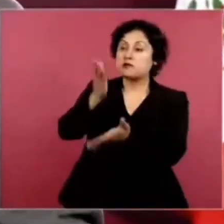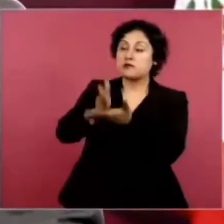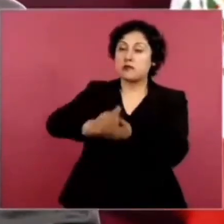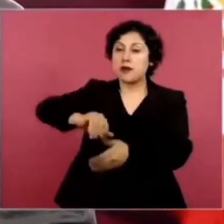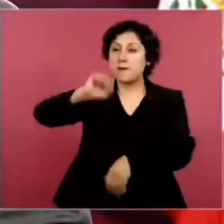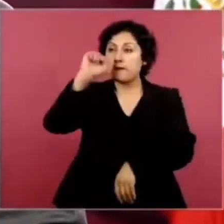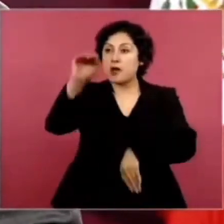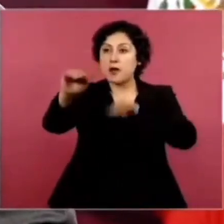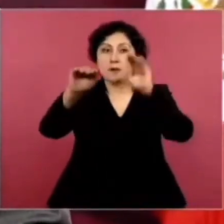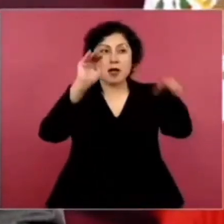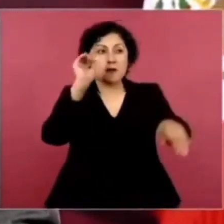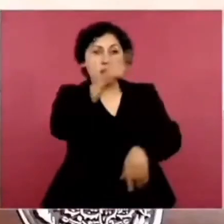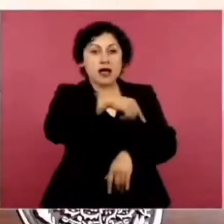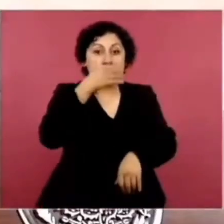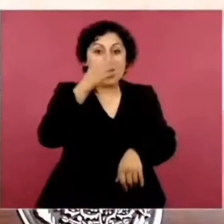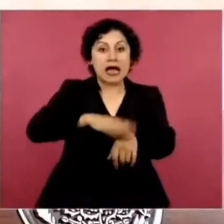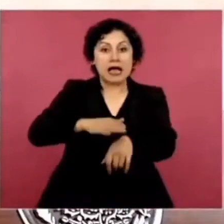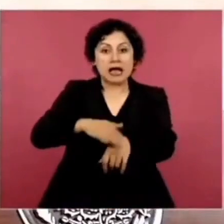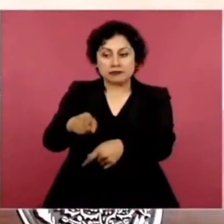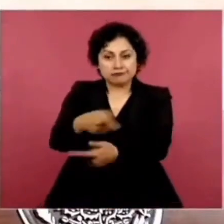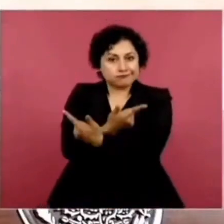libres.